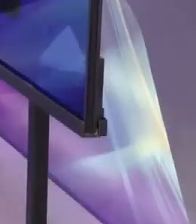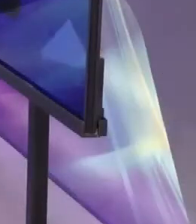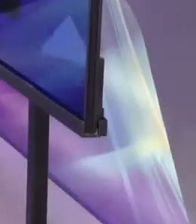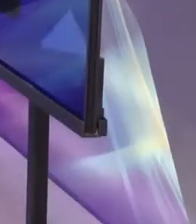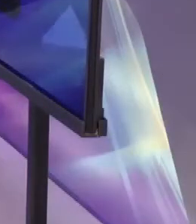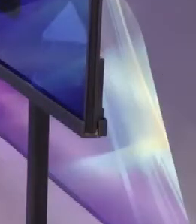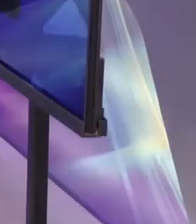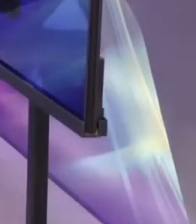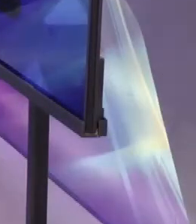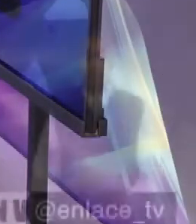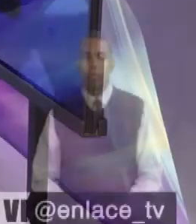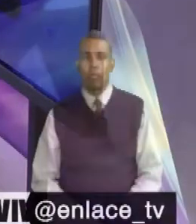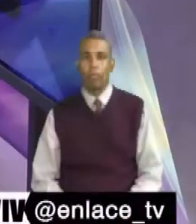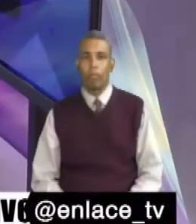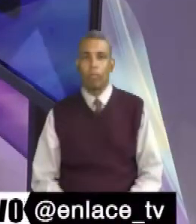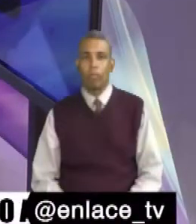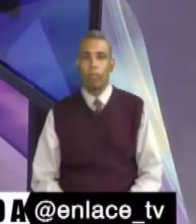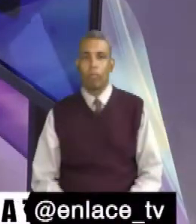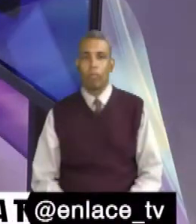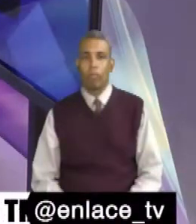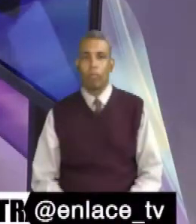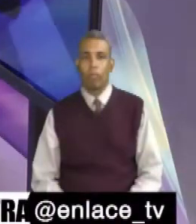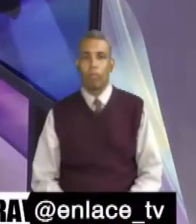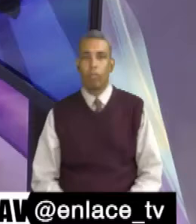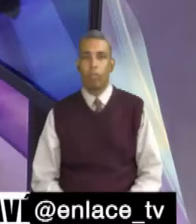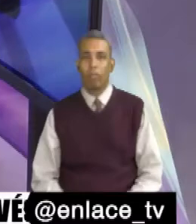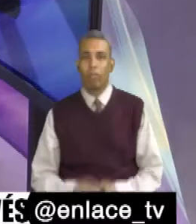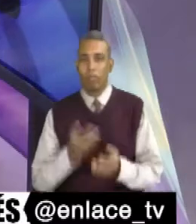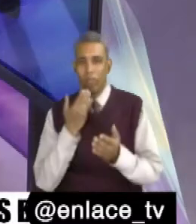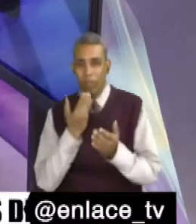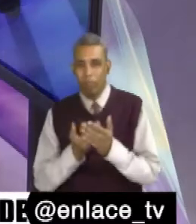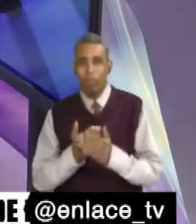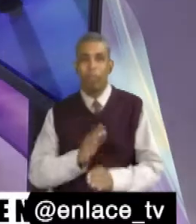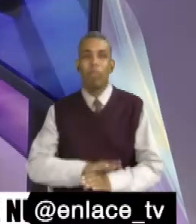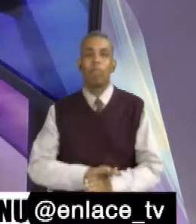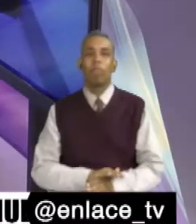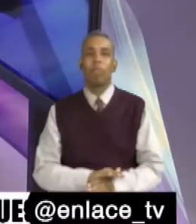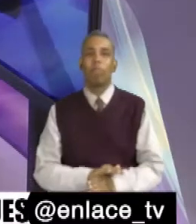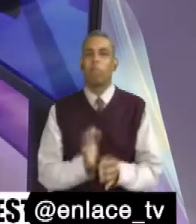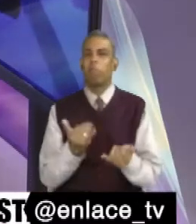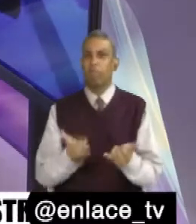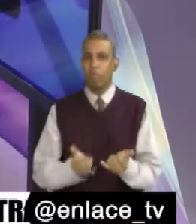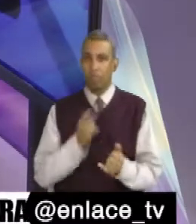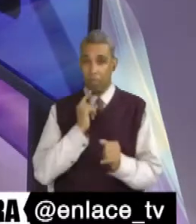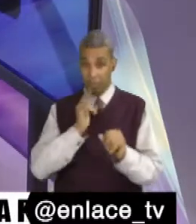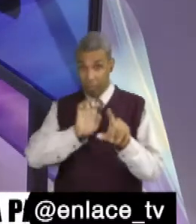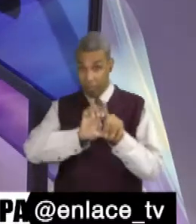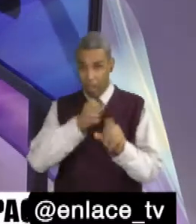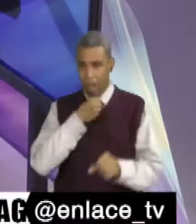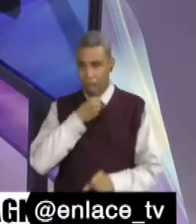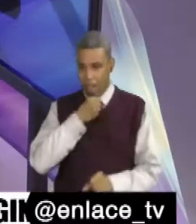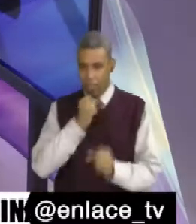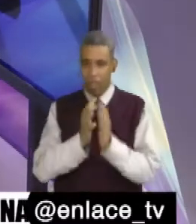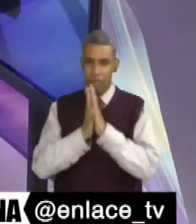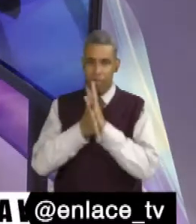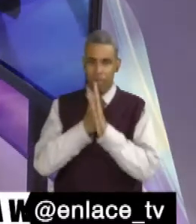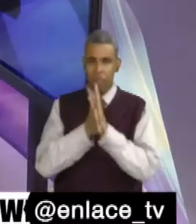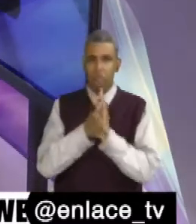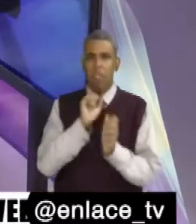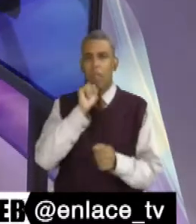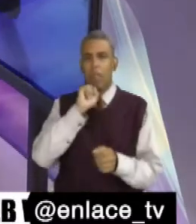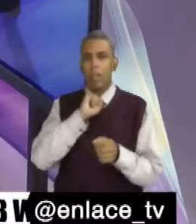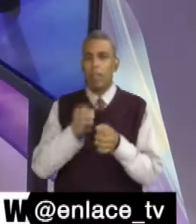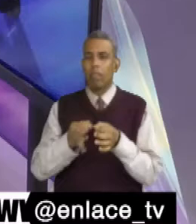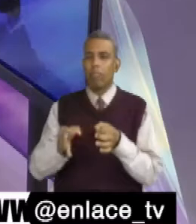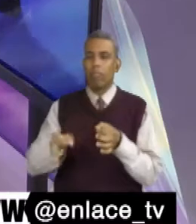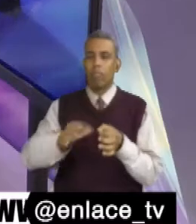Buenas tardes, bienvenidos a Enlace Noticias, el noticiero que usted quiere ver. Gracias por la preferencia para estar bien informados de lo que pasa en